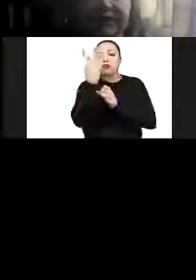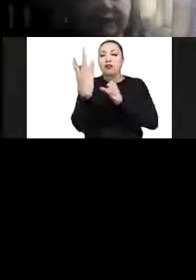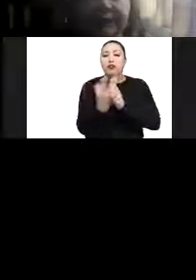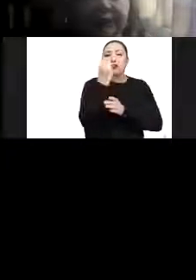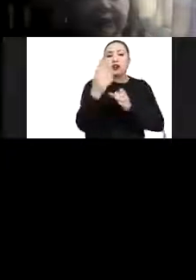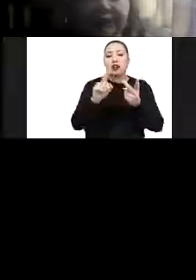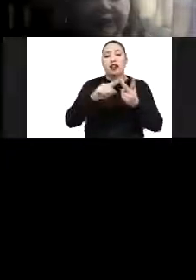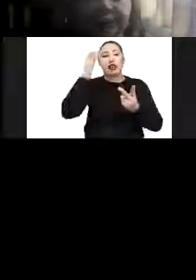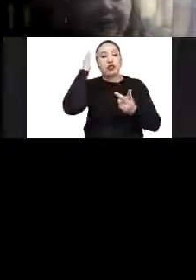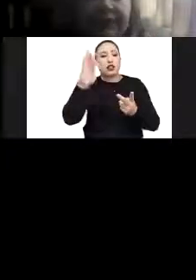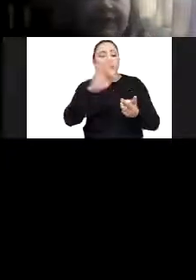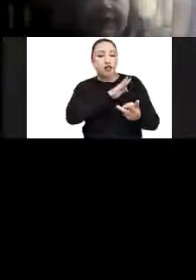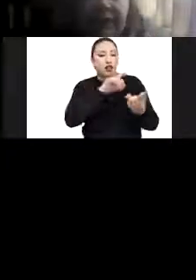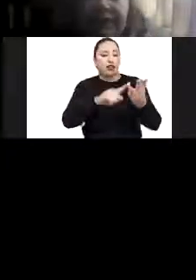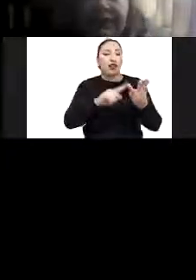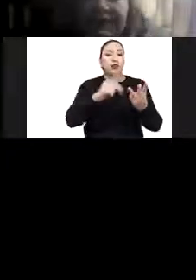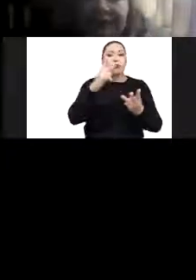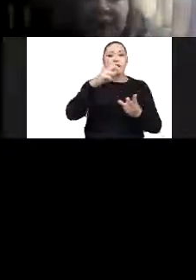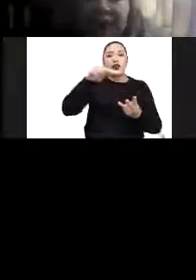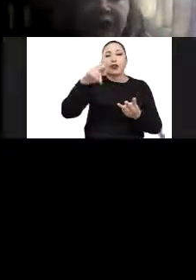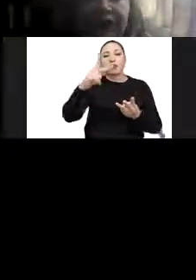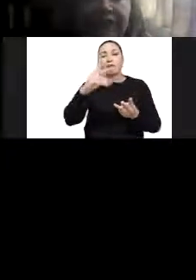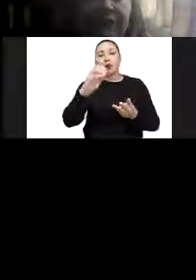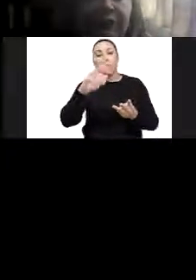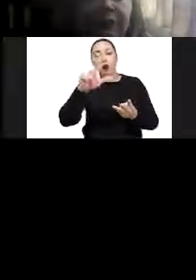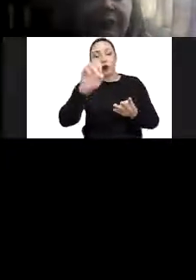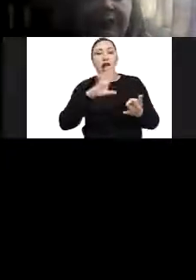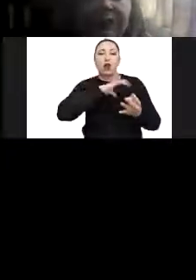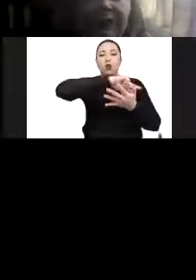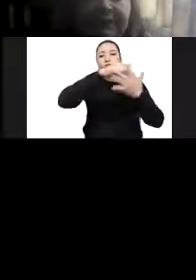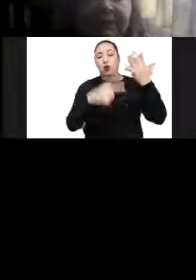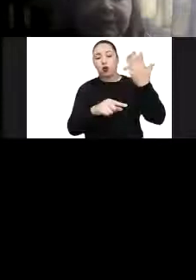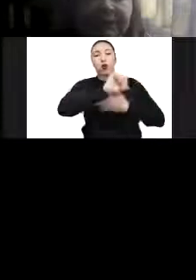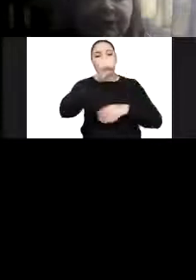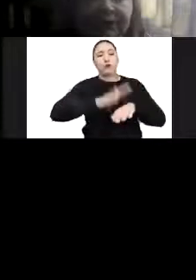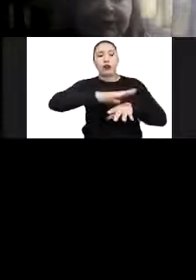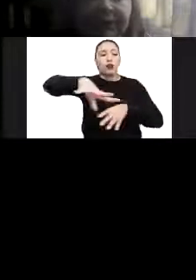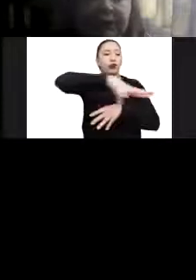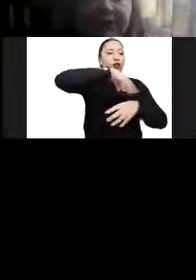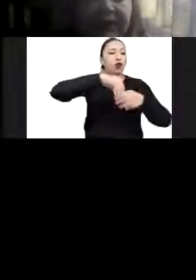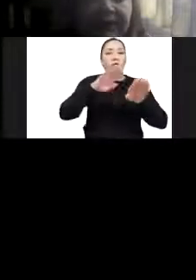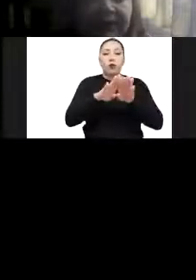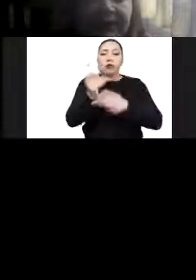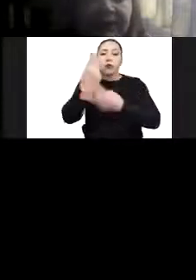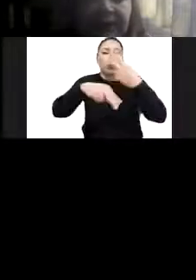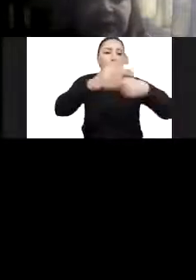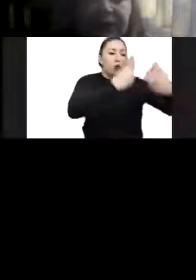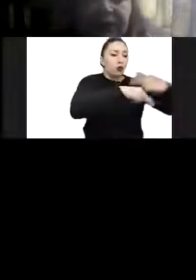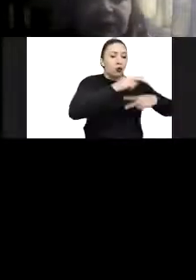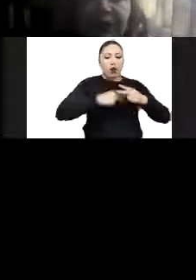Fe, el de Peñapobre, aunque existen otros más que forman parte de todo el sistema hidrológico de la cuenca del Valle de